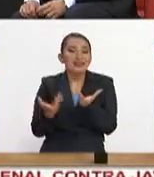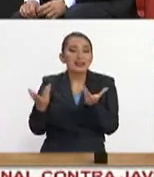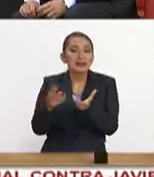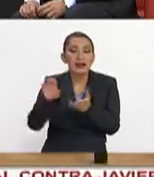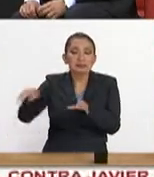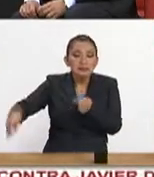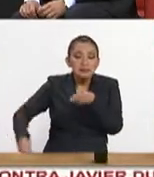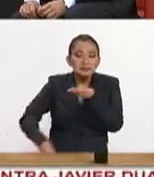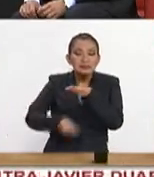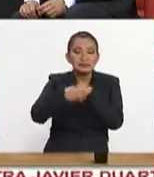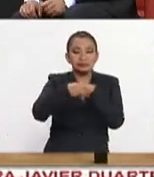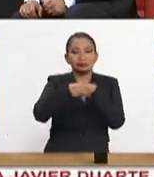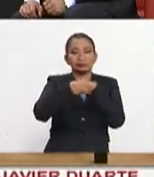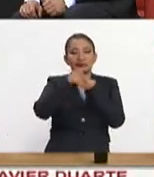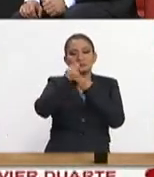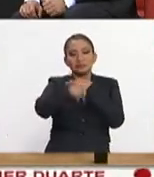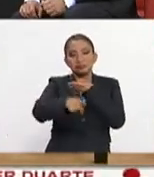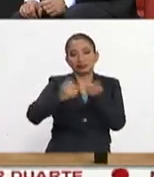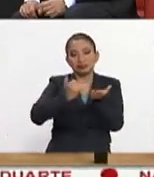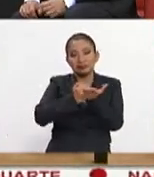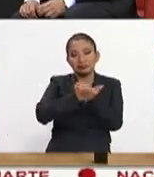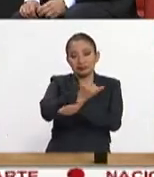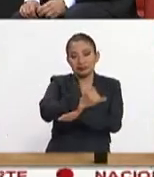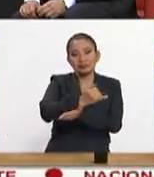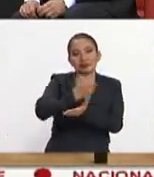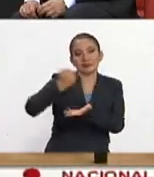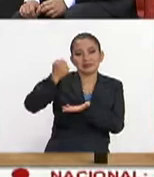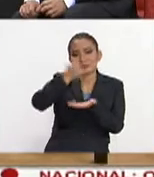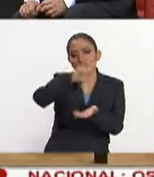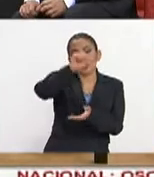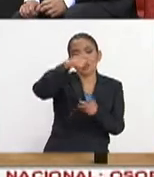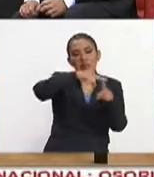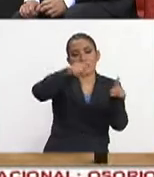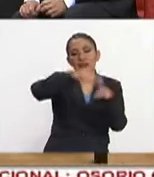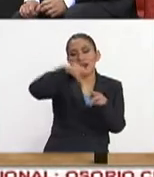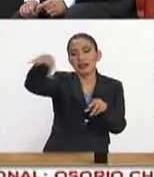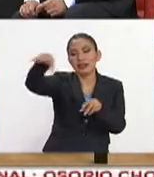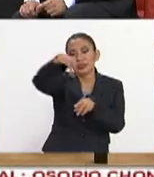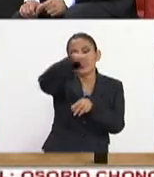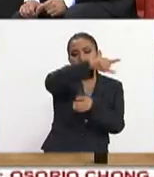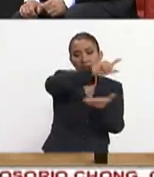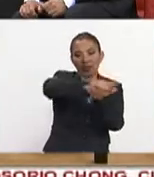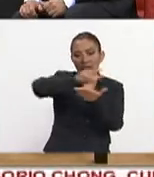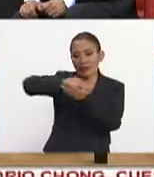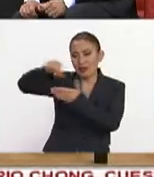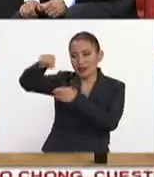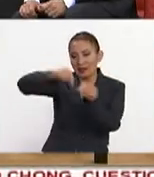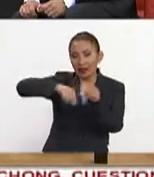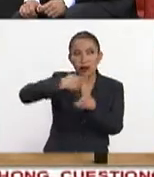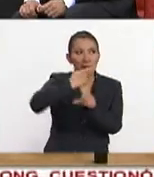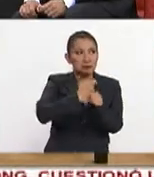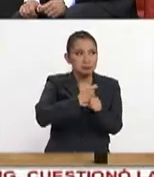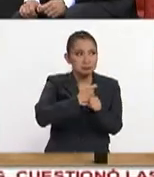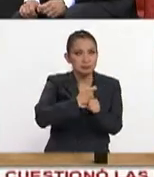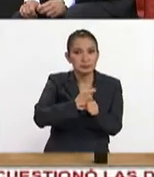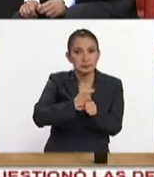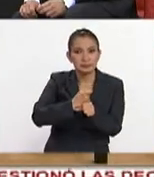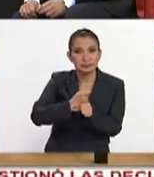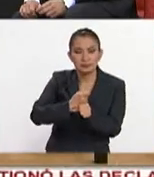meter esa disposición, ese financiamiento en diferentes medidas legislativas. En la